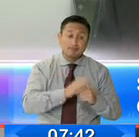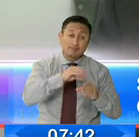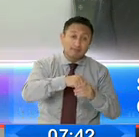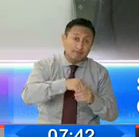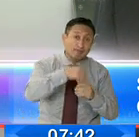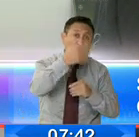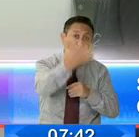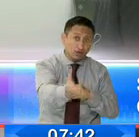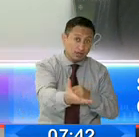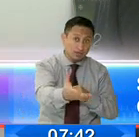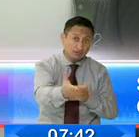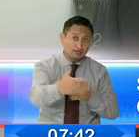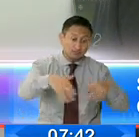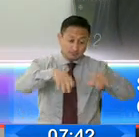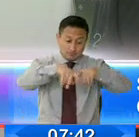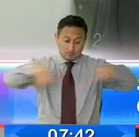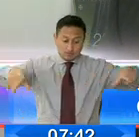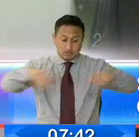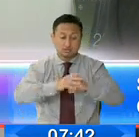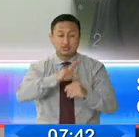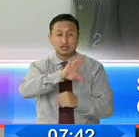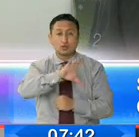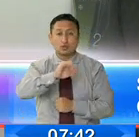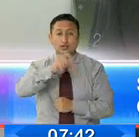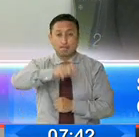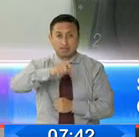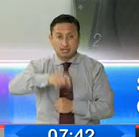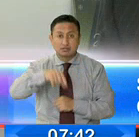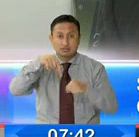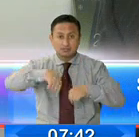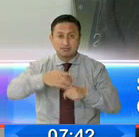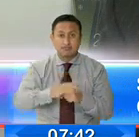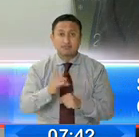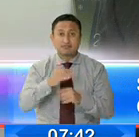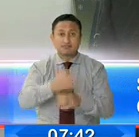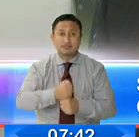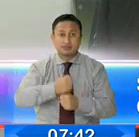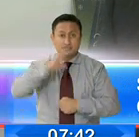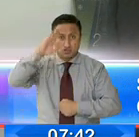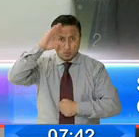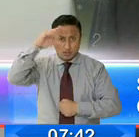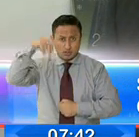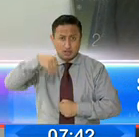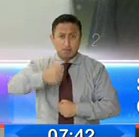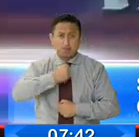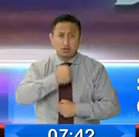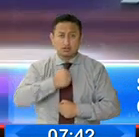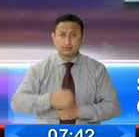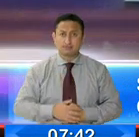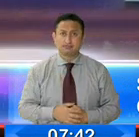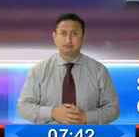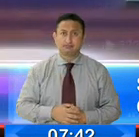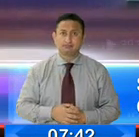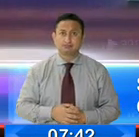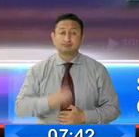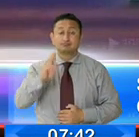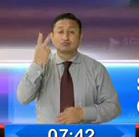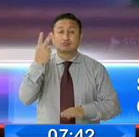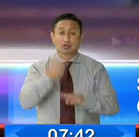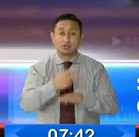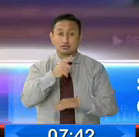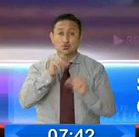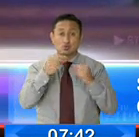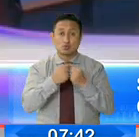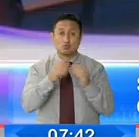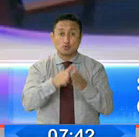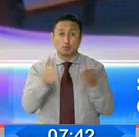afuera, en el hall, de 50 personas que están compuestos por seguridad y los periodistas acreditados. Esta es la segunda vez que Grupo El